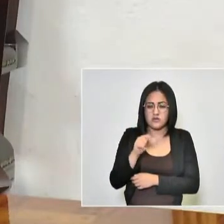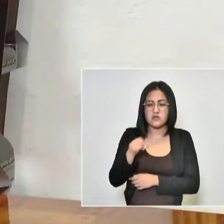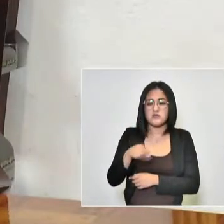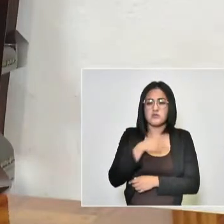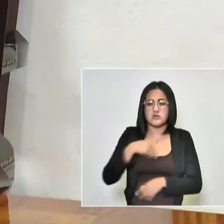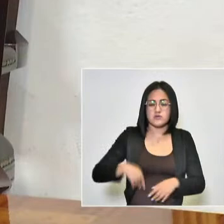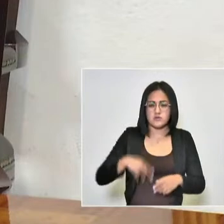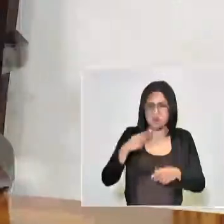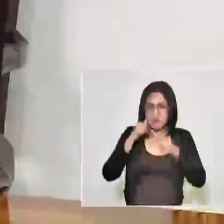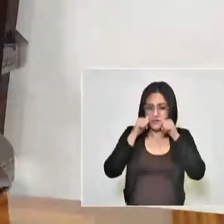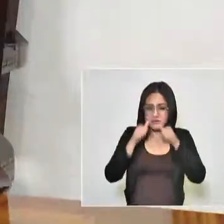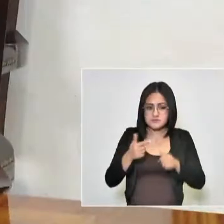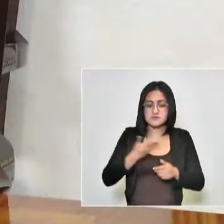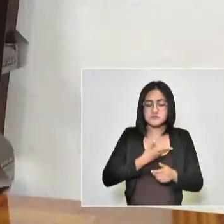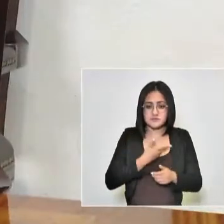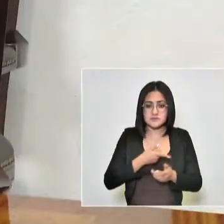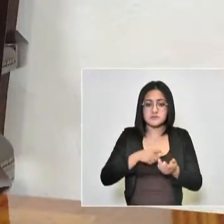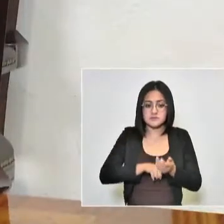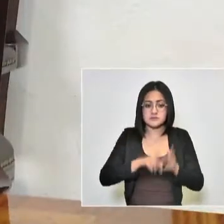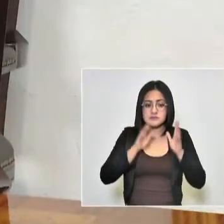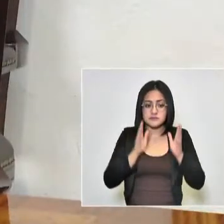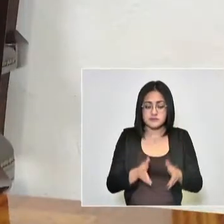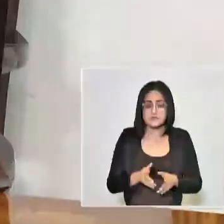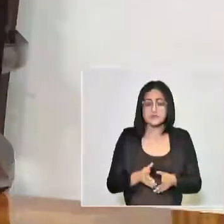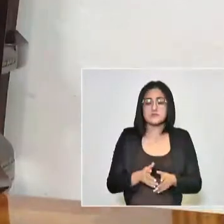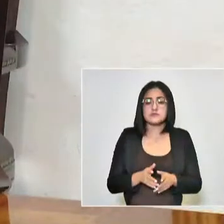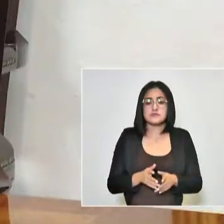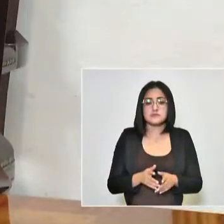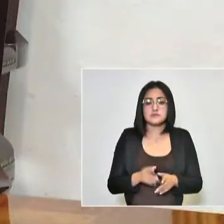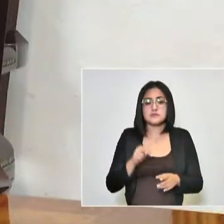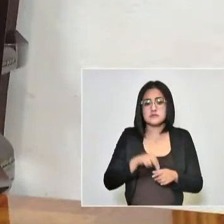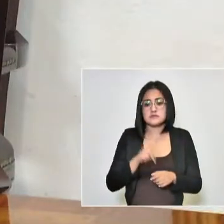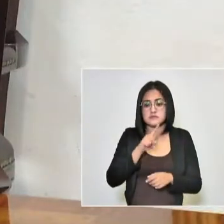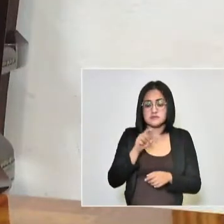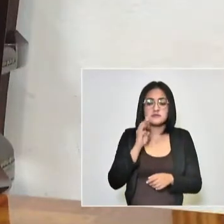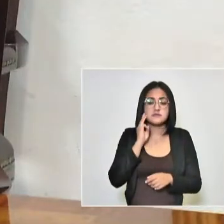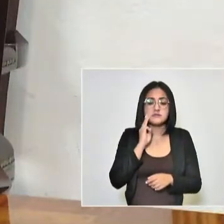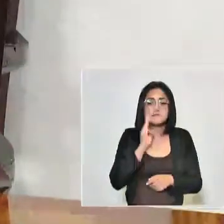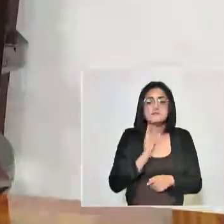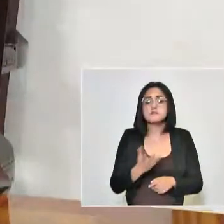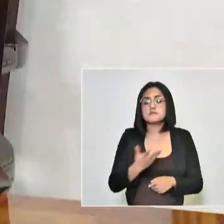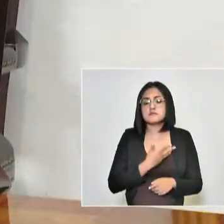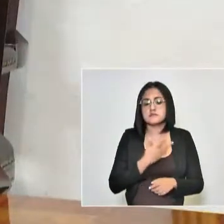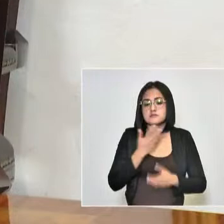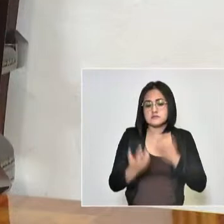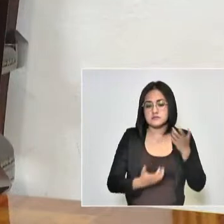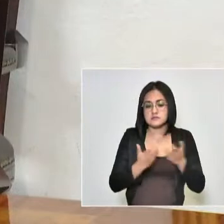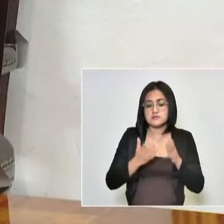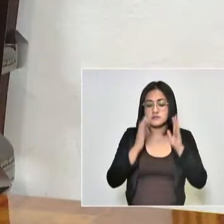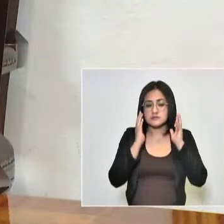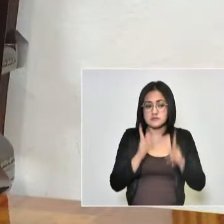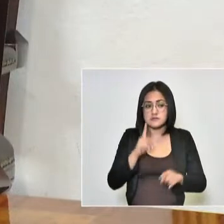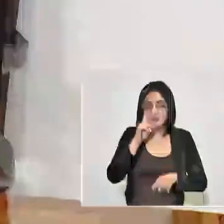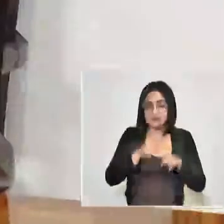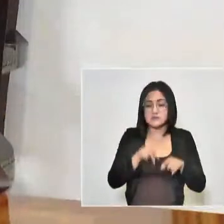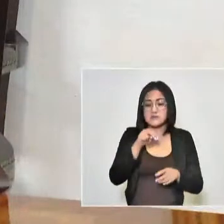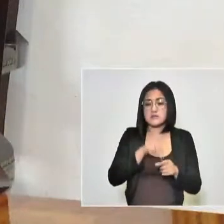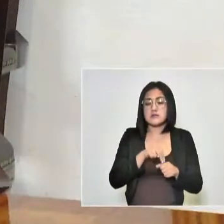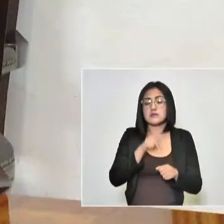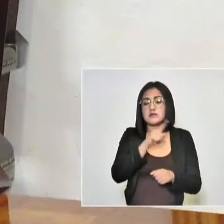municipios, por los municipios tanto de Tetela como de Zacatlán. Tenemos un incendio ya liquidado en